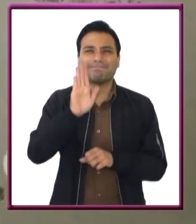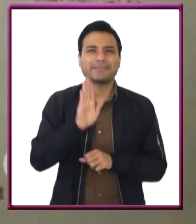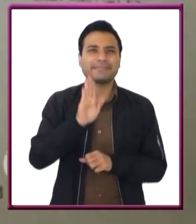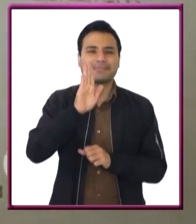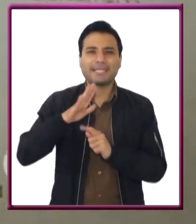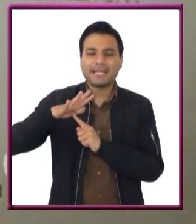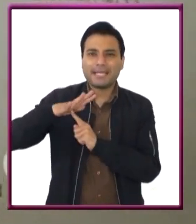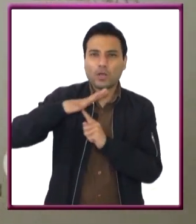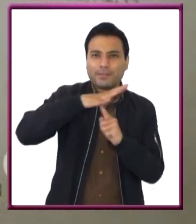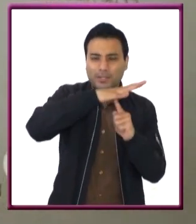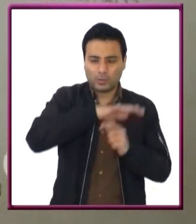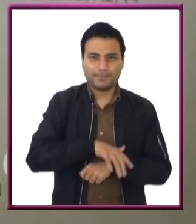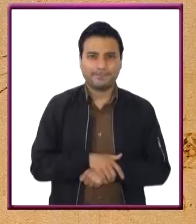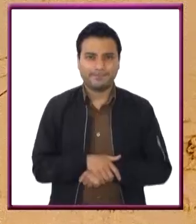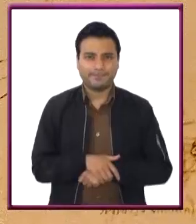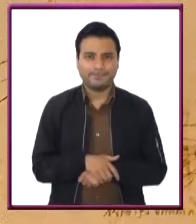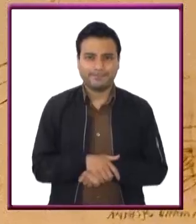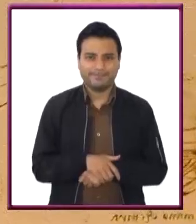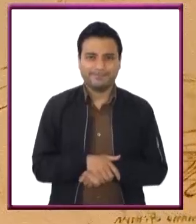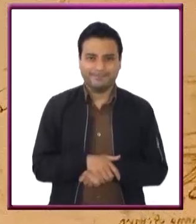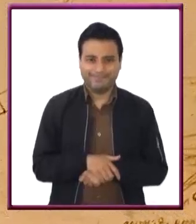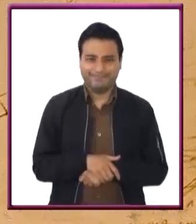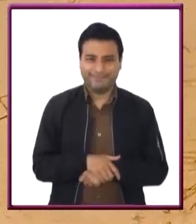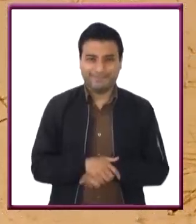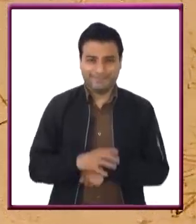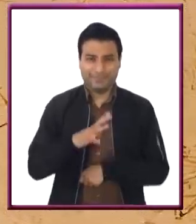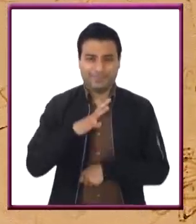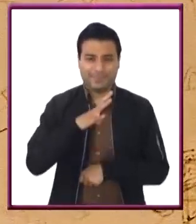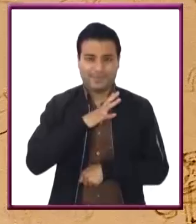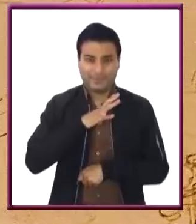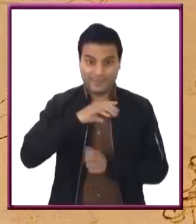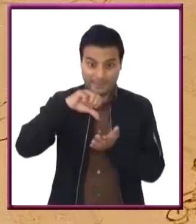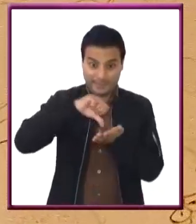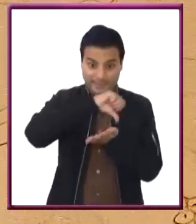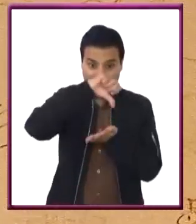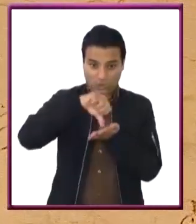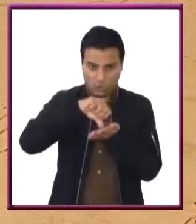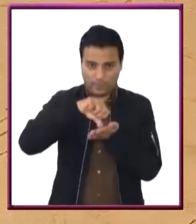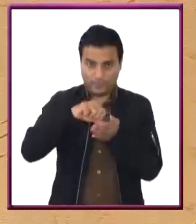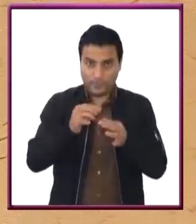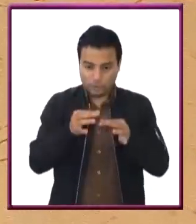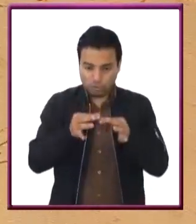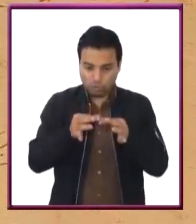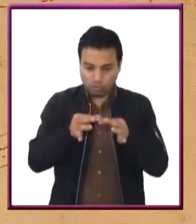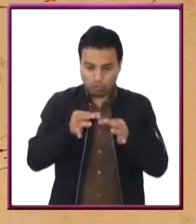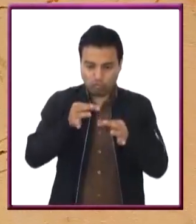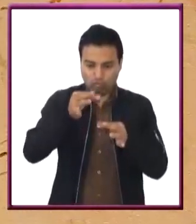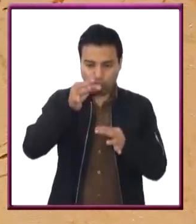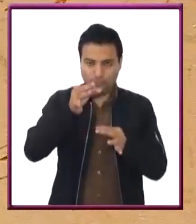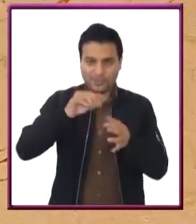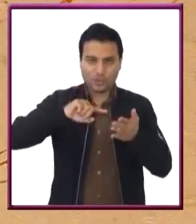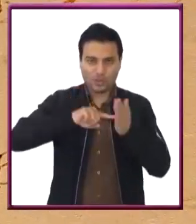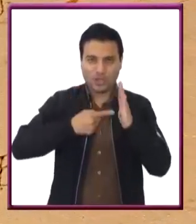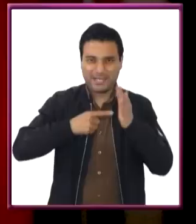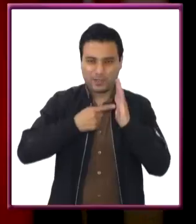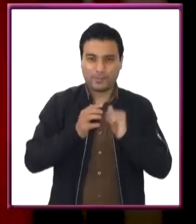moderno. El centro es una especie de tornillo que en realidad no se mueve, pero al